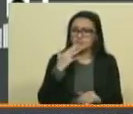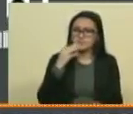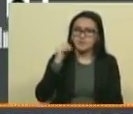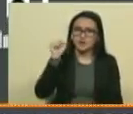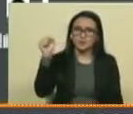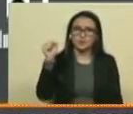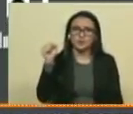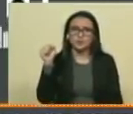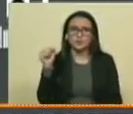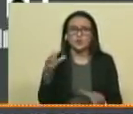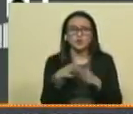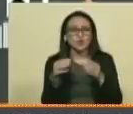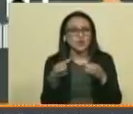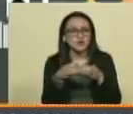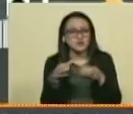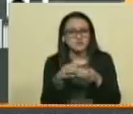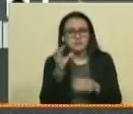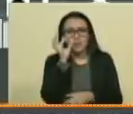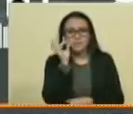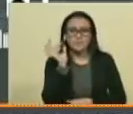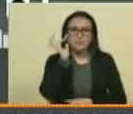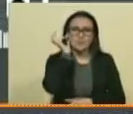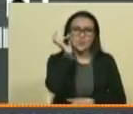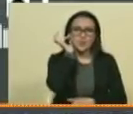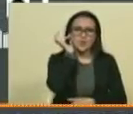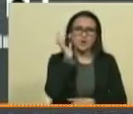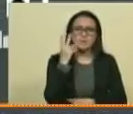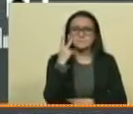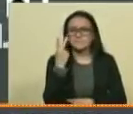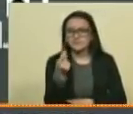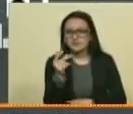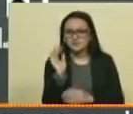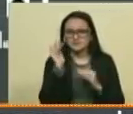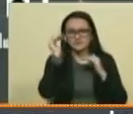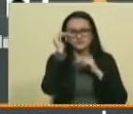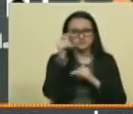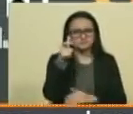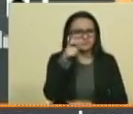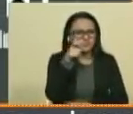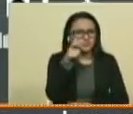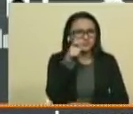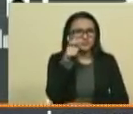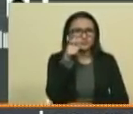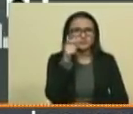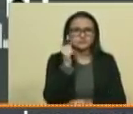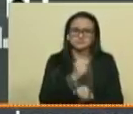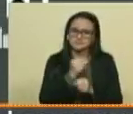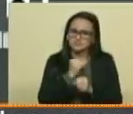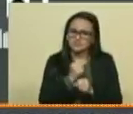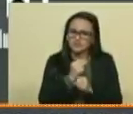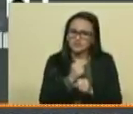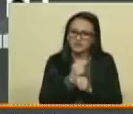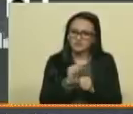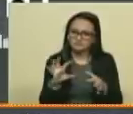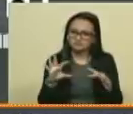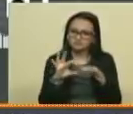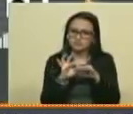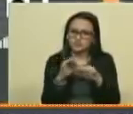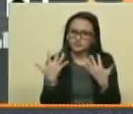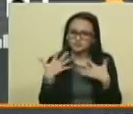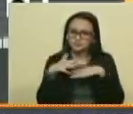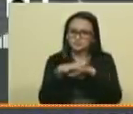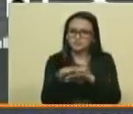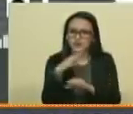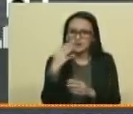con todos nuestros equipos de hombres y mujeres pendientes, atentos, vigilantes y trabajando entrelazados con nuestra Guardia